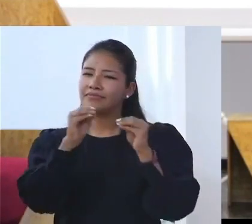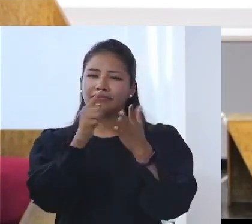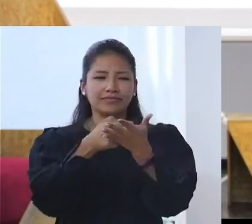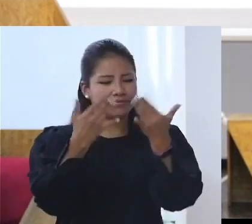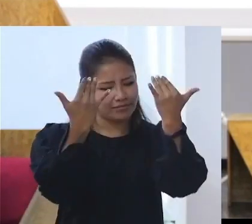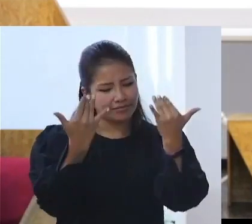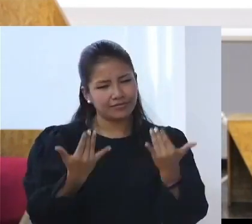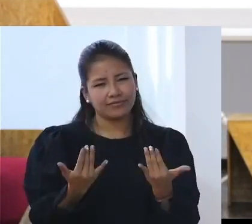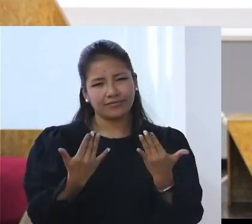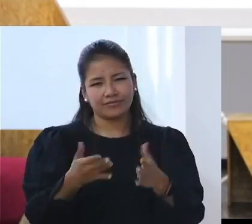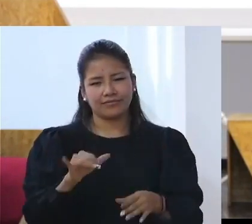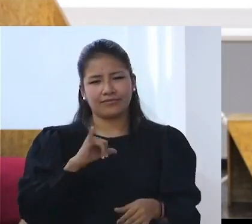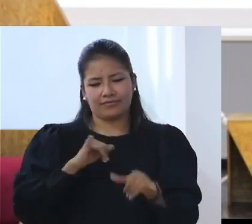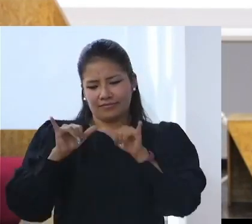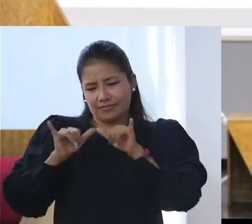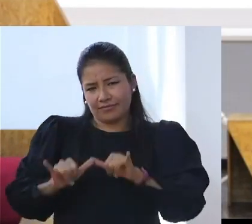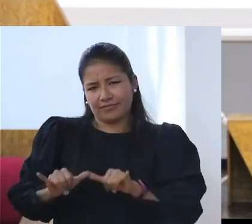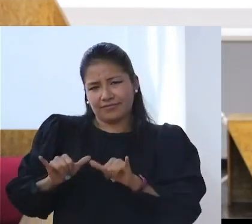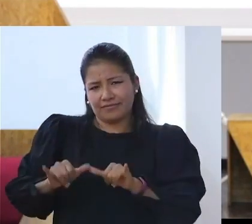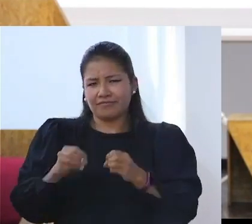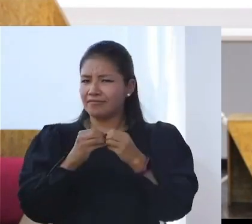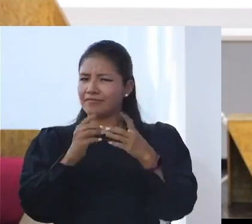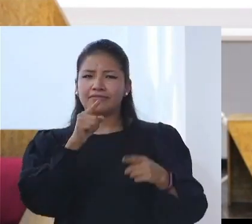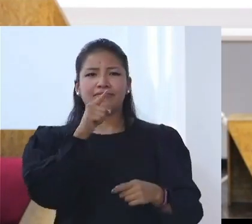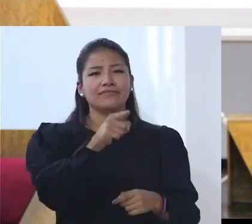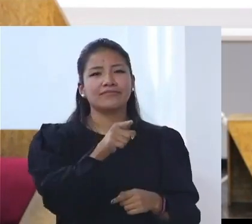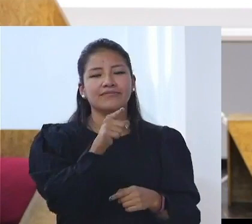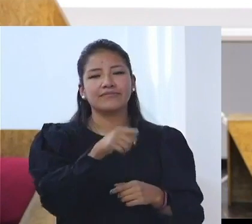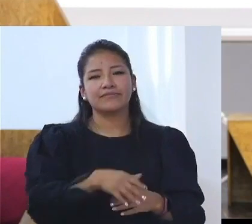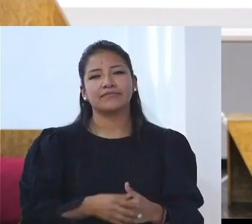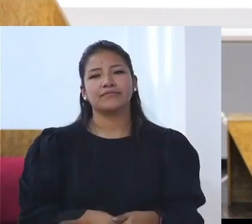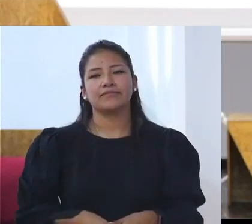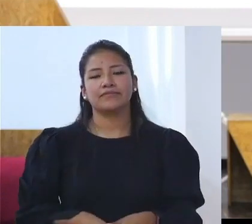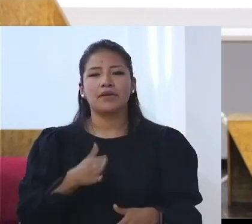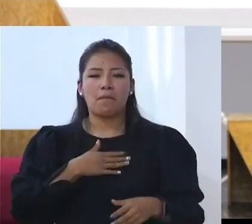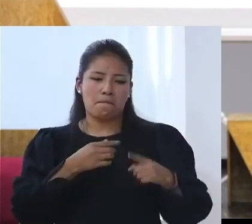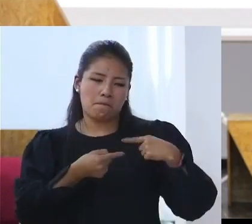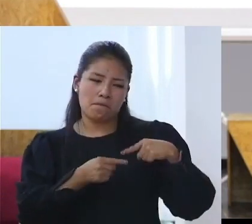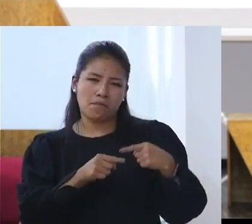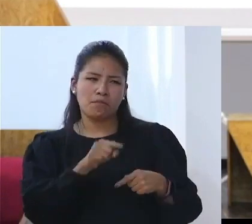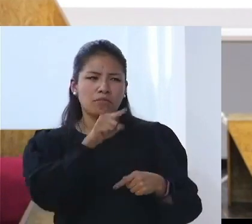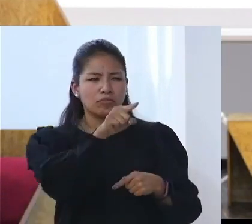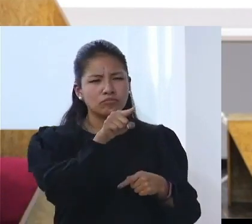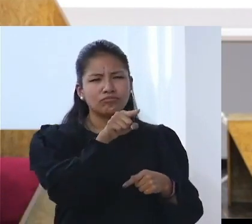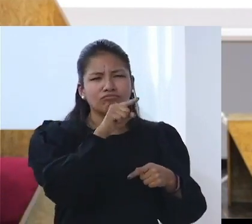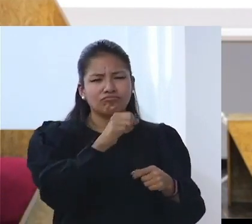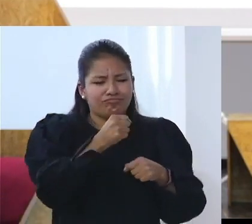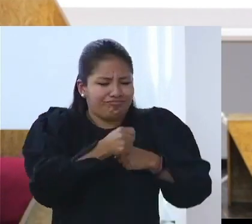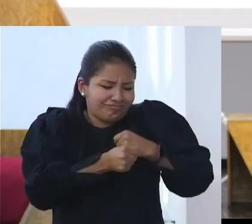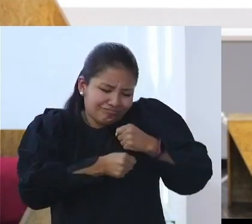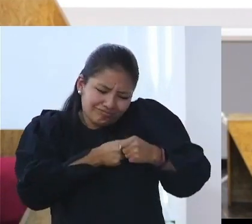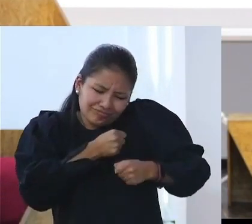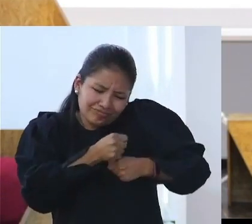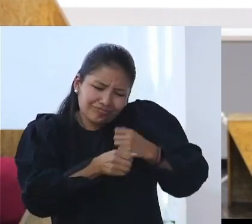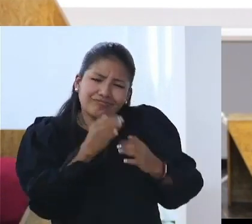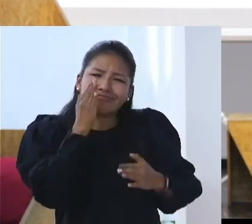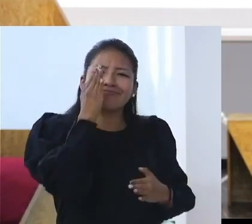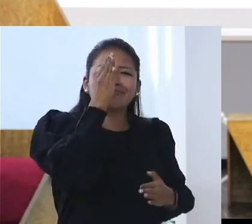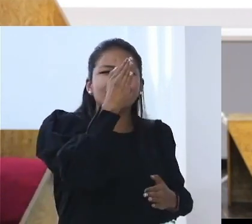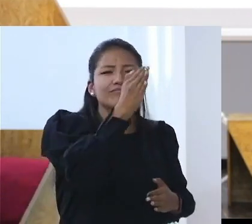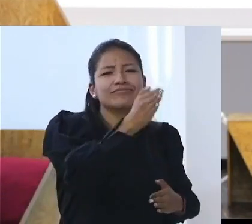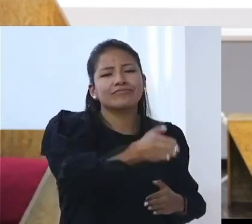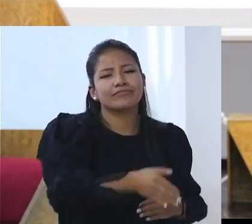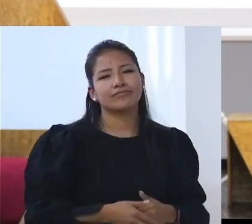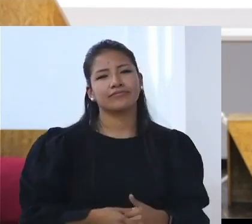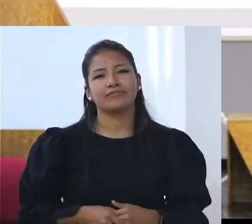y más que ahora me quieres sin ti me duele lo que tú vas